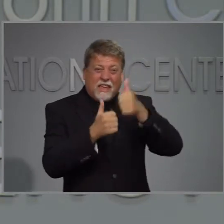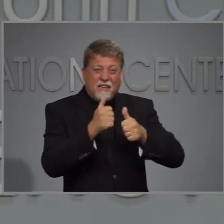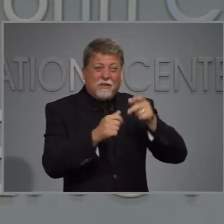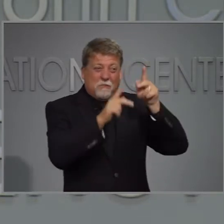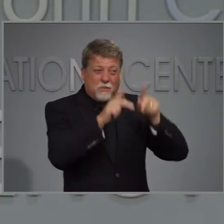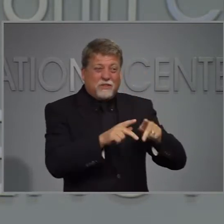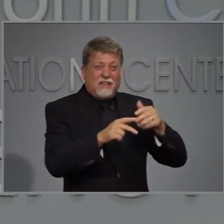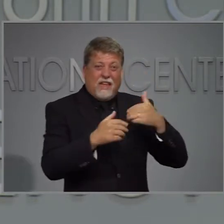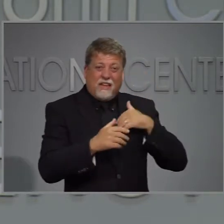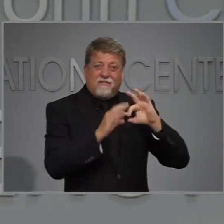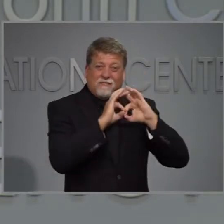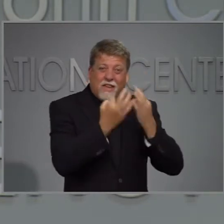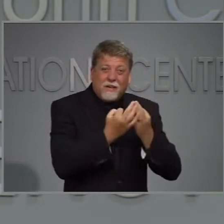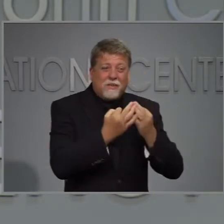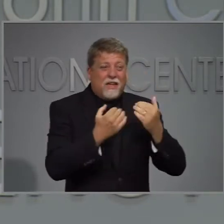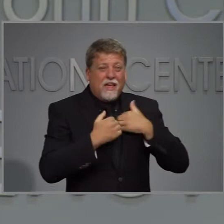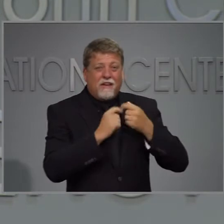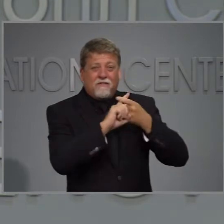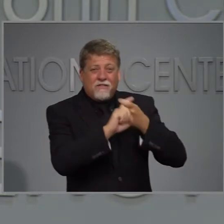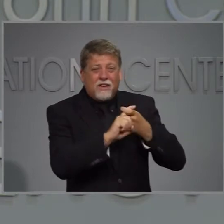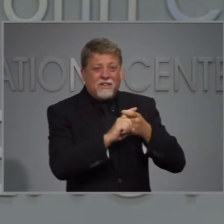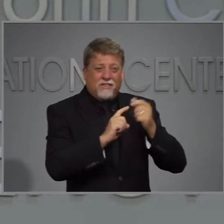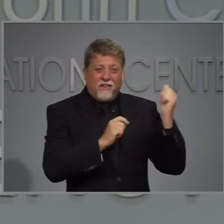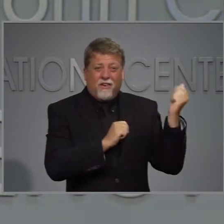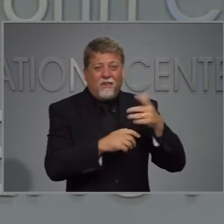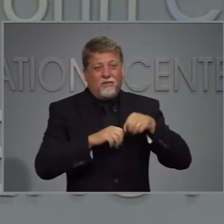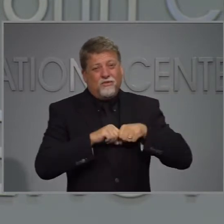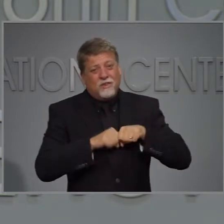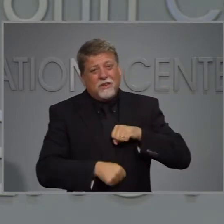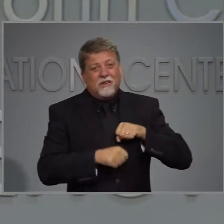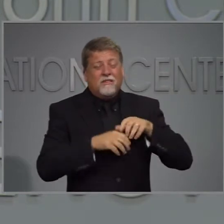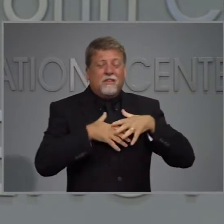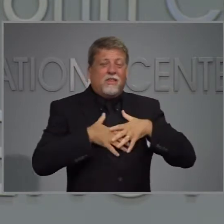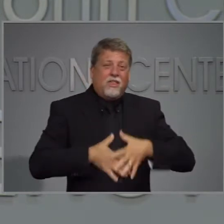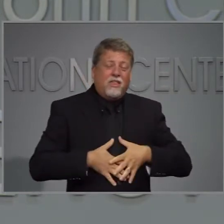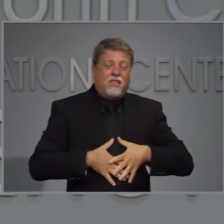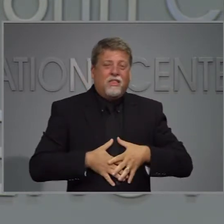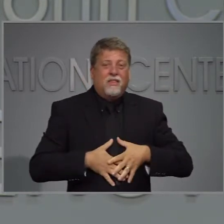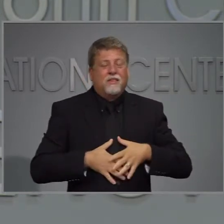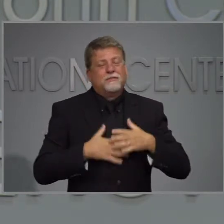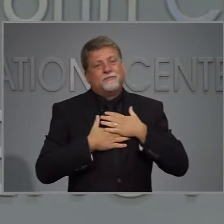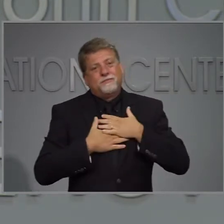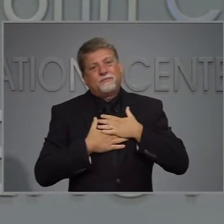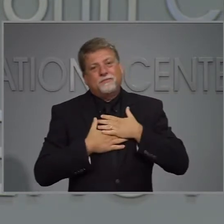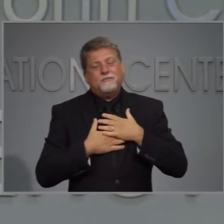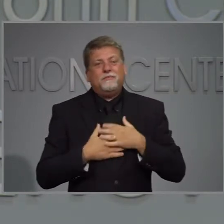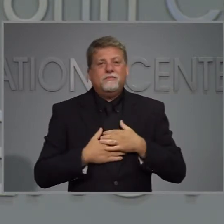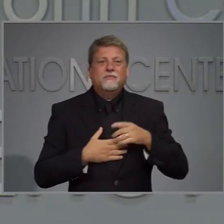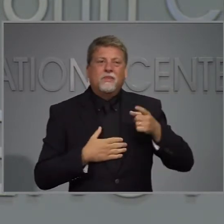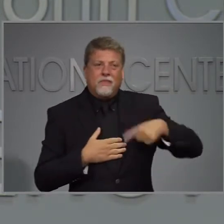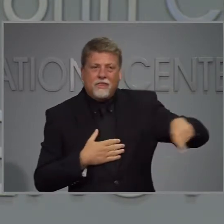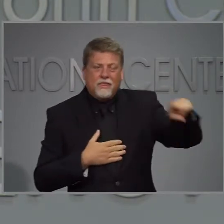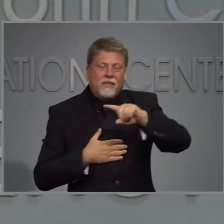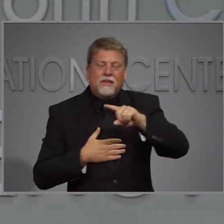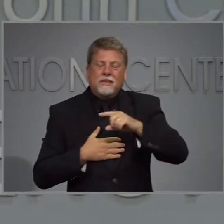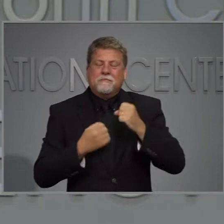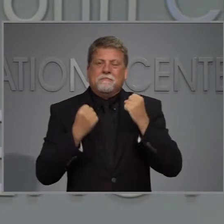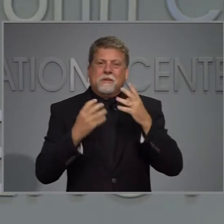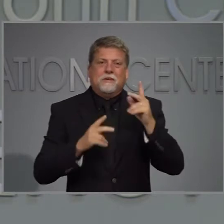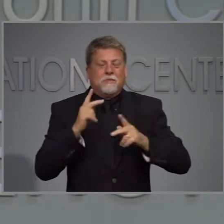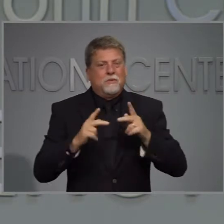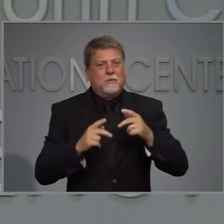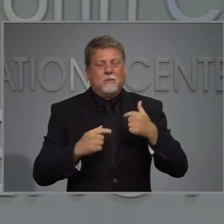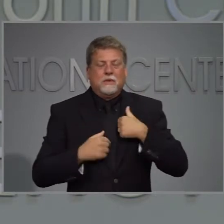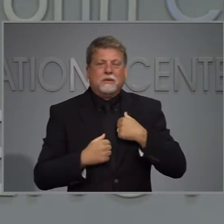luto. Son más que cifras en una gráfica. Estos son habitantes de Carolina del Norte a quienes se les va